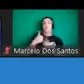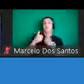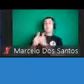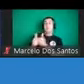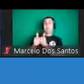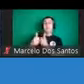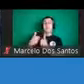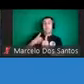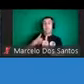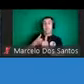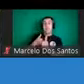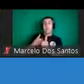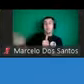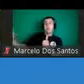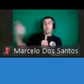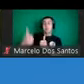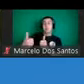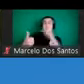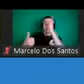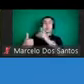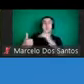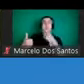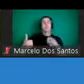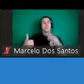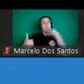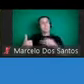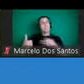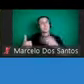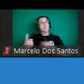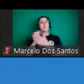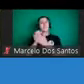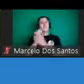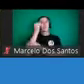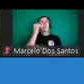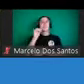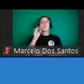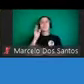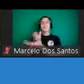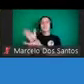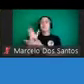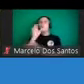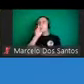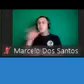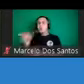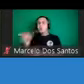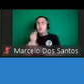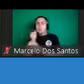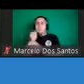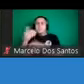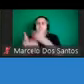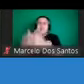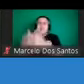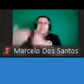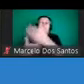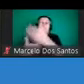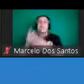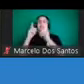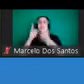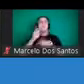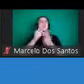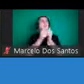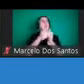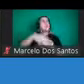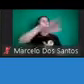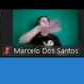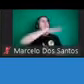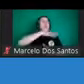recursos humanos, tengo que organizar no solamente la parte de las tareas, sino también la parte de adaptación con los compañeros. Pudo haber,